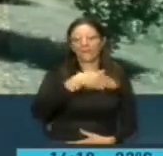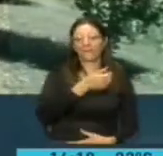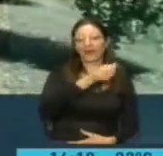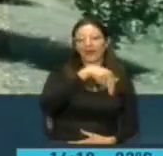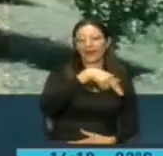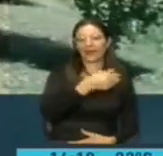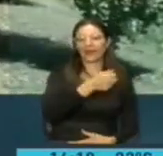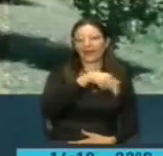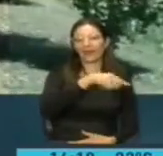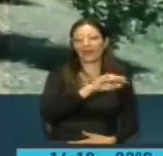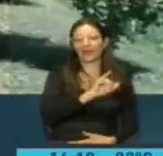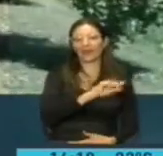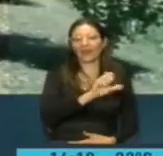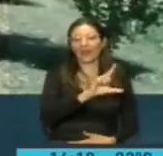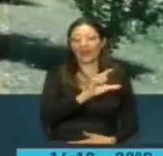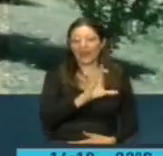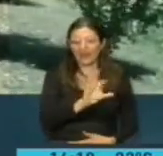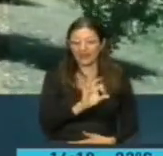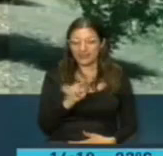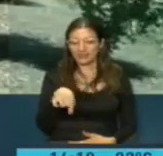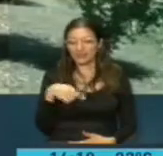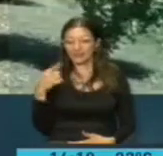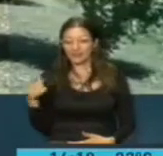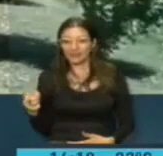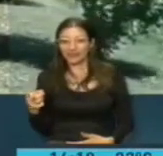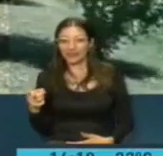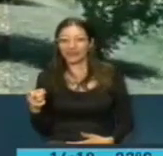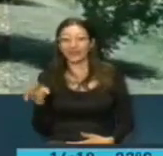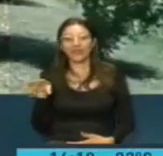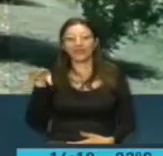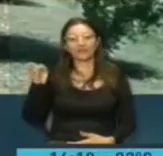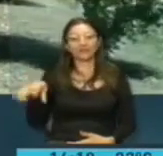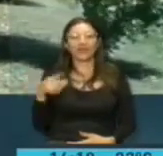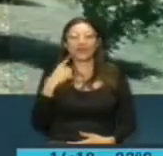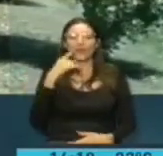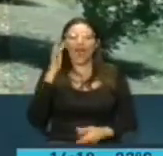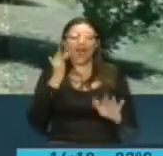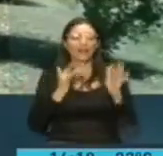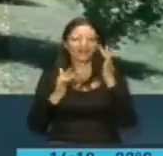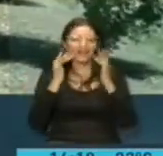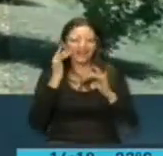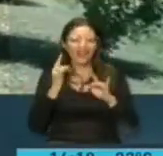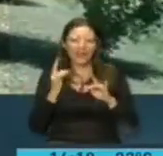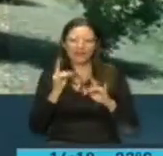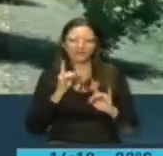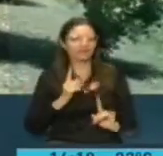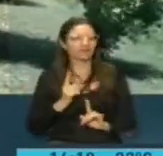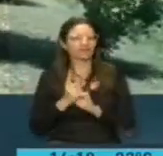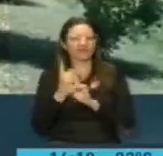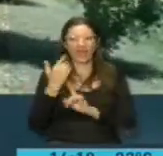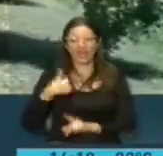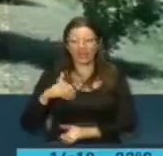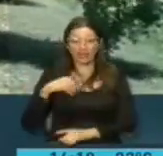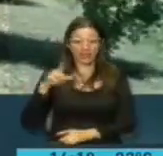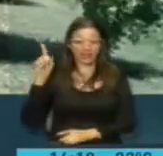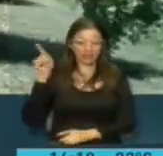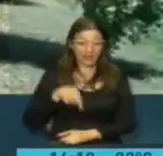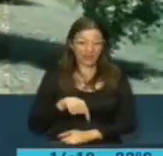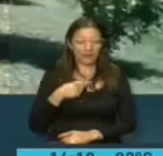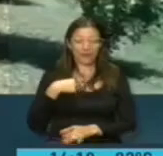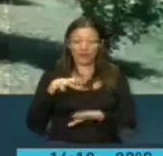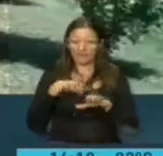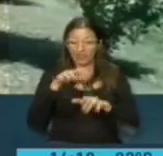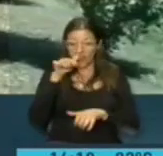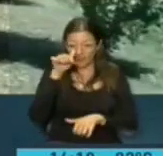Camino Medellín. Nos encontramos con un artista increíble de nacionalidad argentina, pero que está radicada junto a su